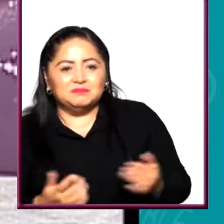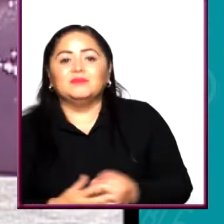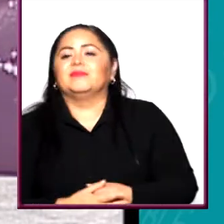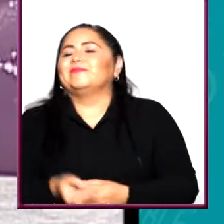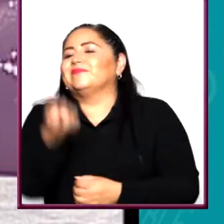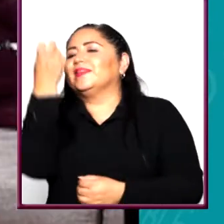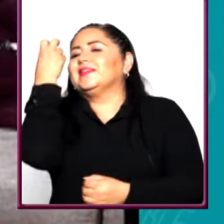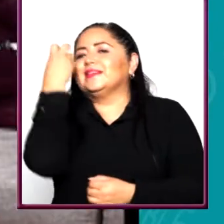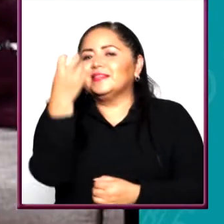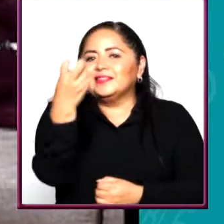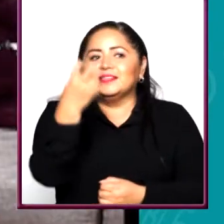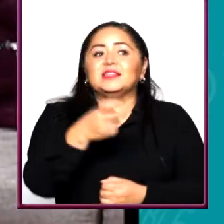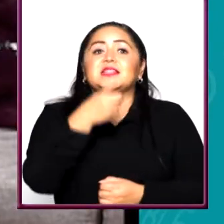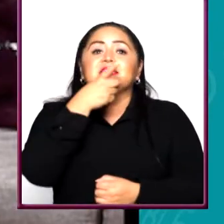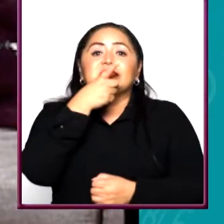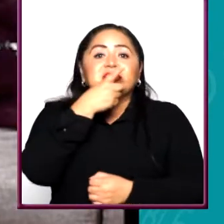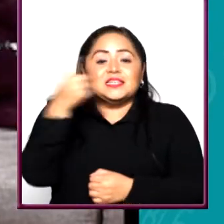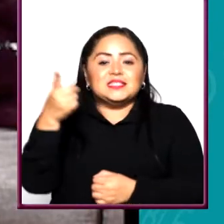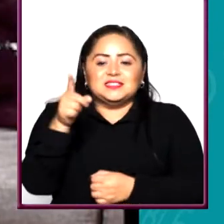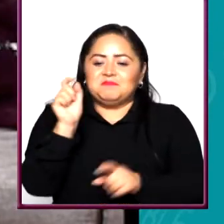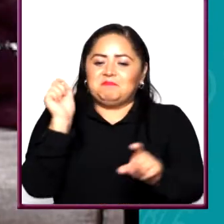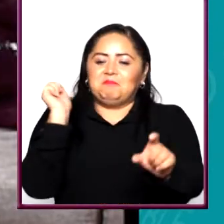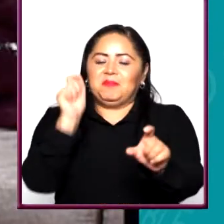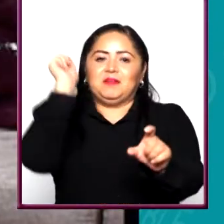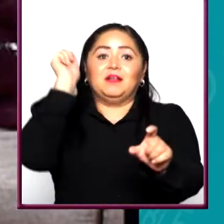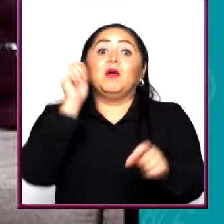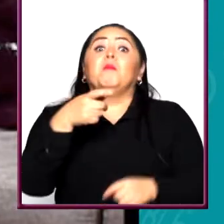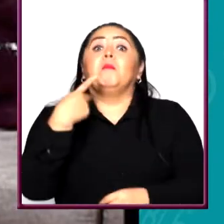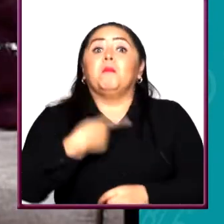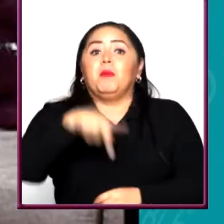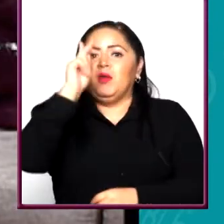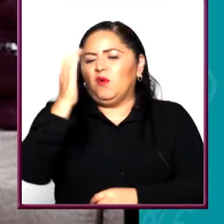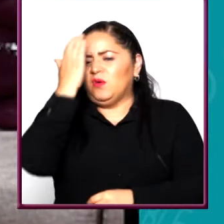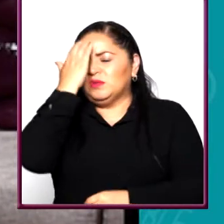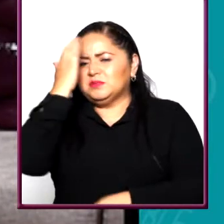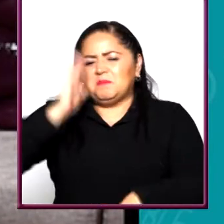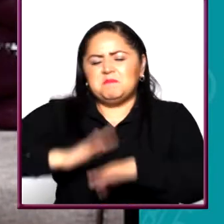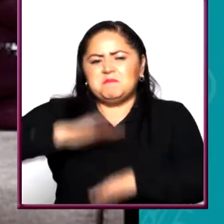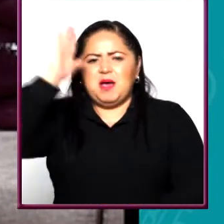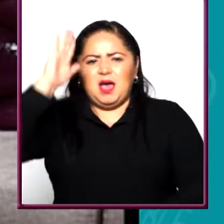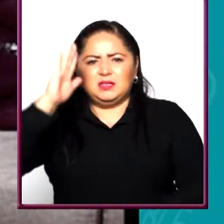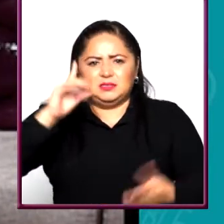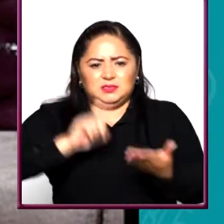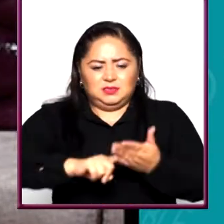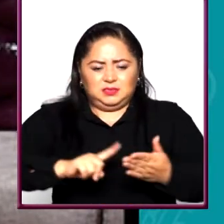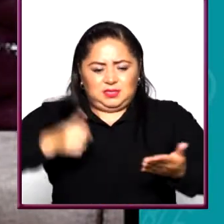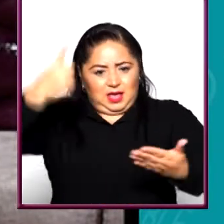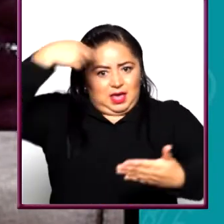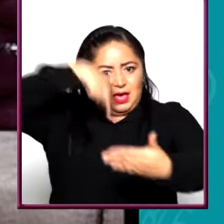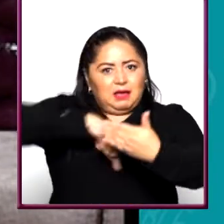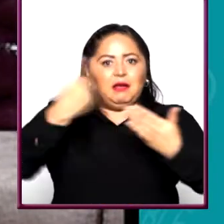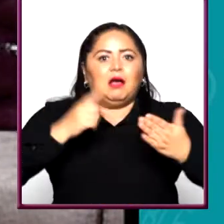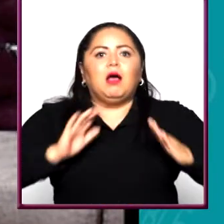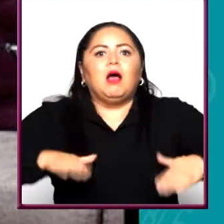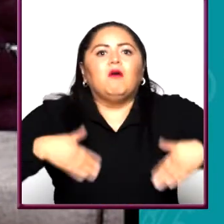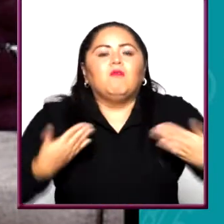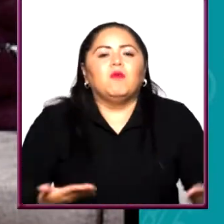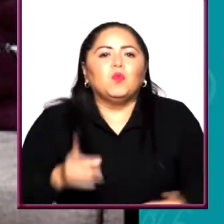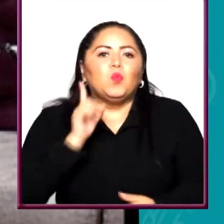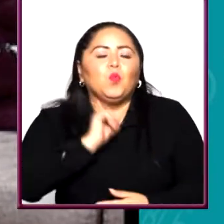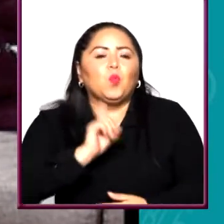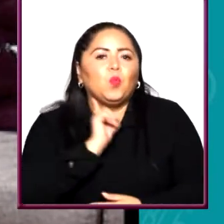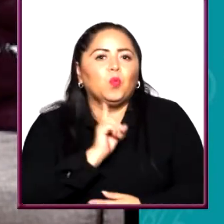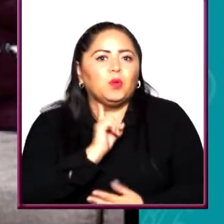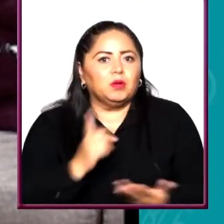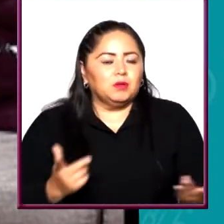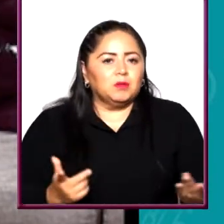externos? Exacto. Diste en el clavo. Por lo general, conocemos más los órganos internos que los externos del